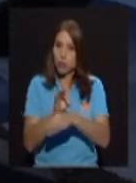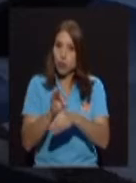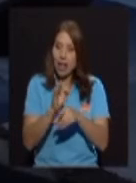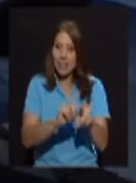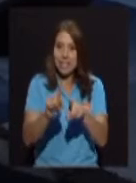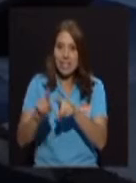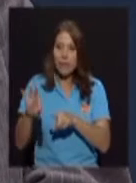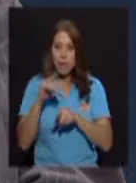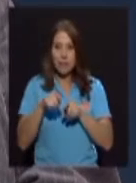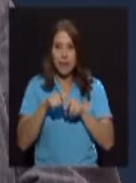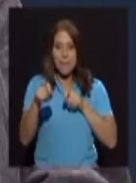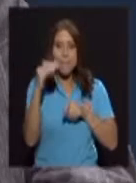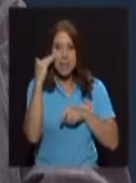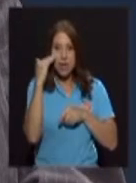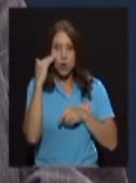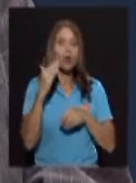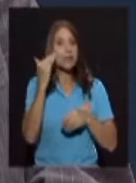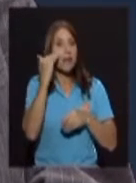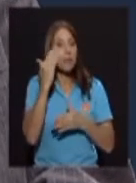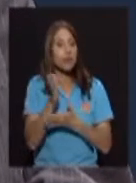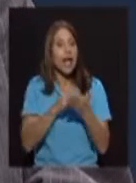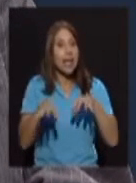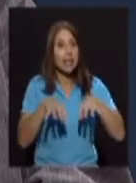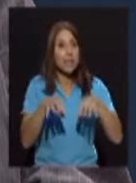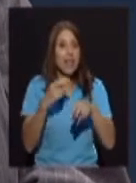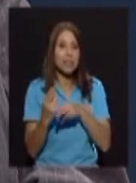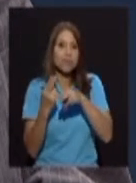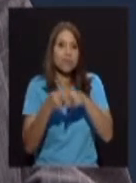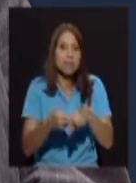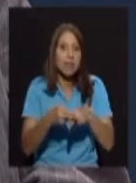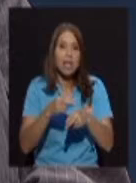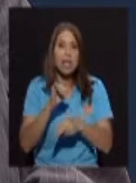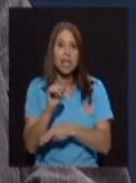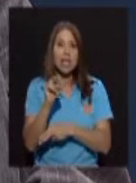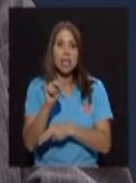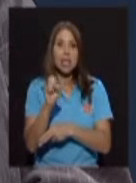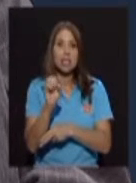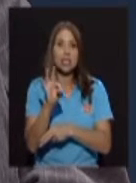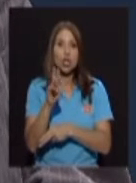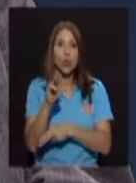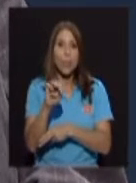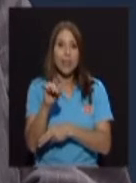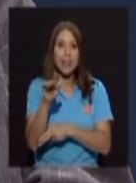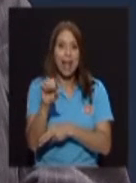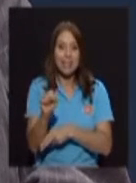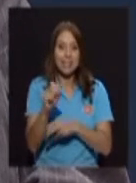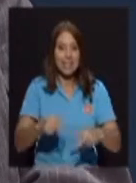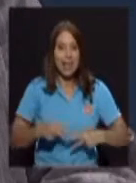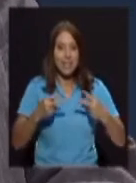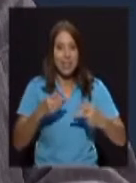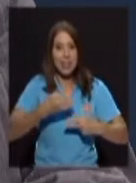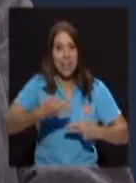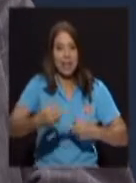cómo medirlo. Entonces sabemos que hay actividades, lo que denominamos actividades instrumentales de la vida diaria, actividades básicas de la vida